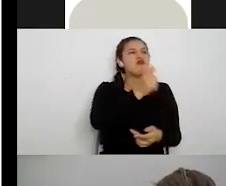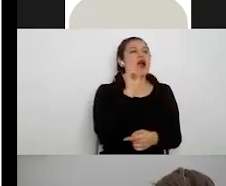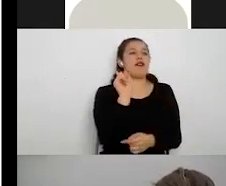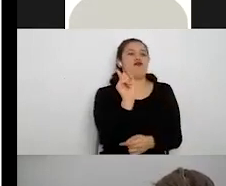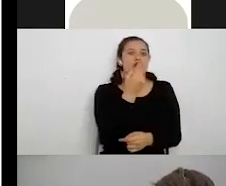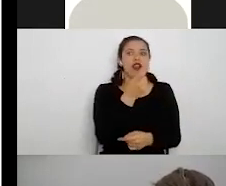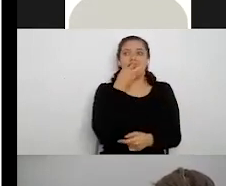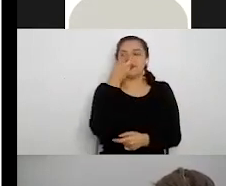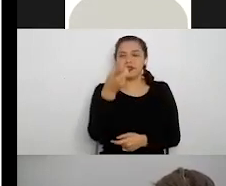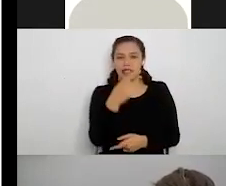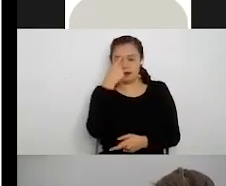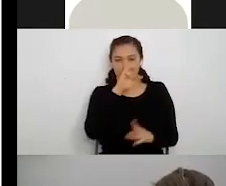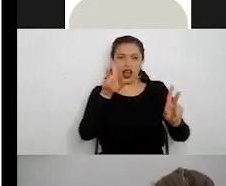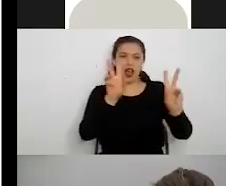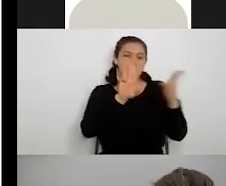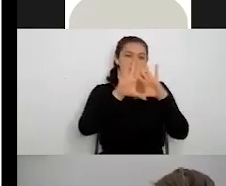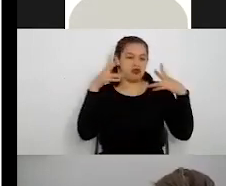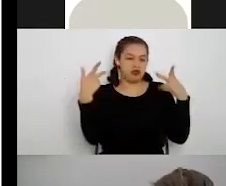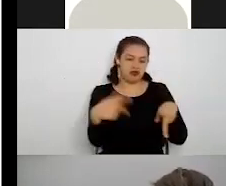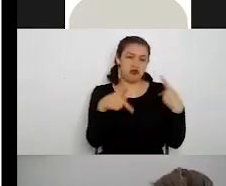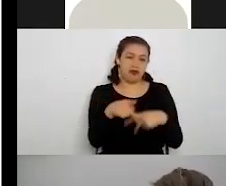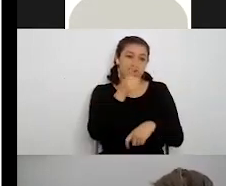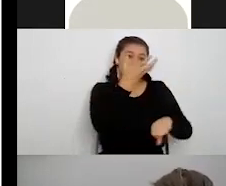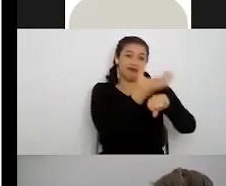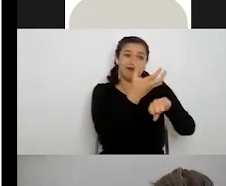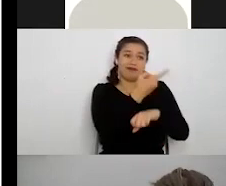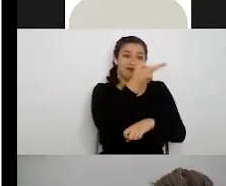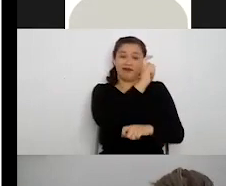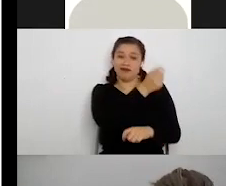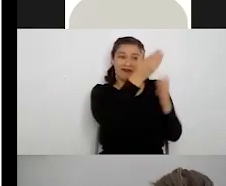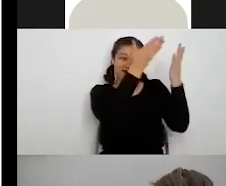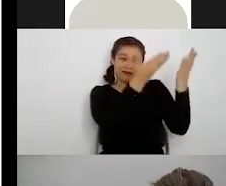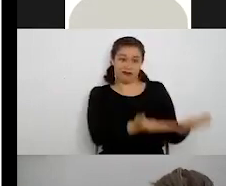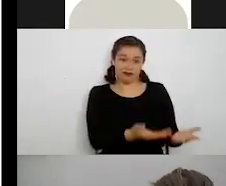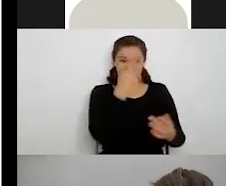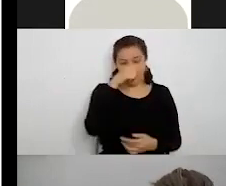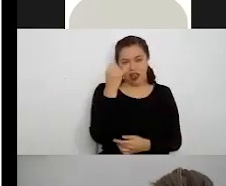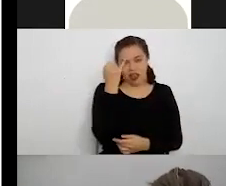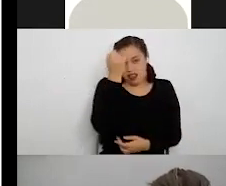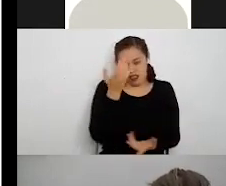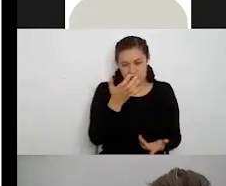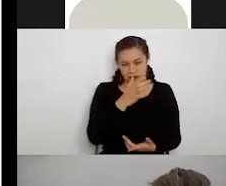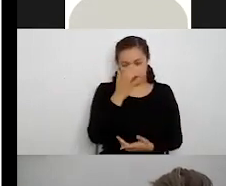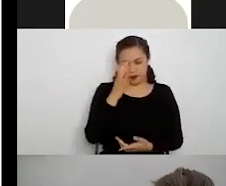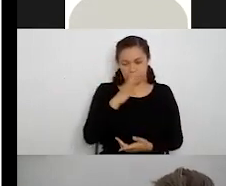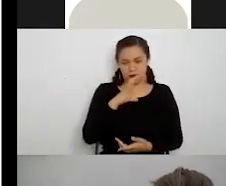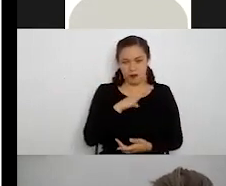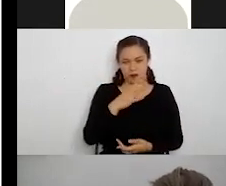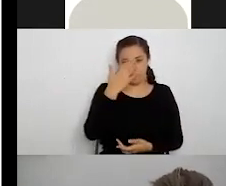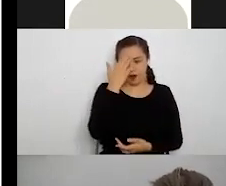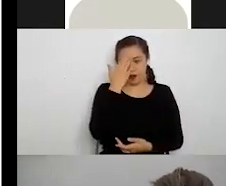del comercio mundial. Eso es Estados Unidos, para que tengamos una idea. Cada país tendría